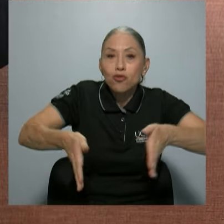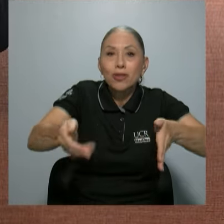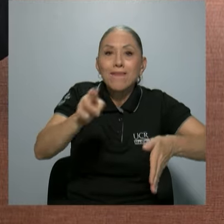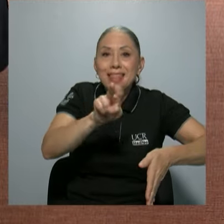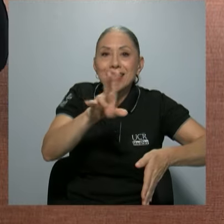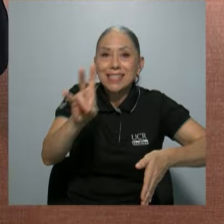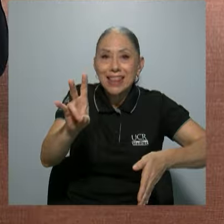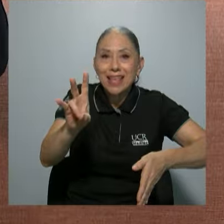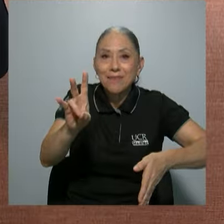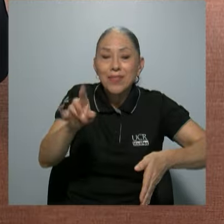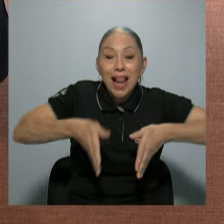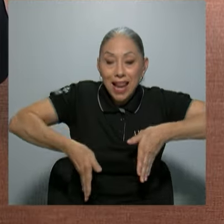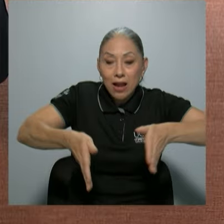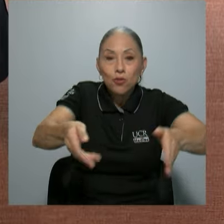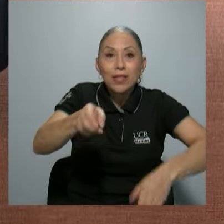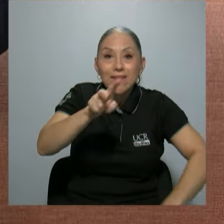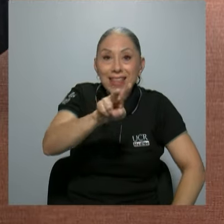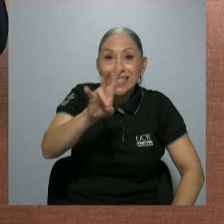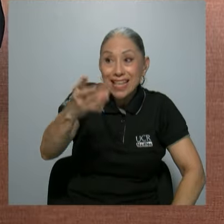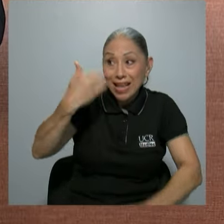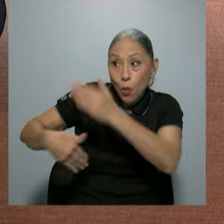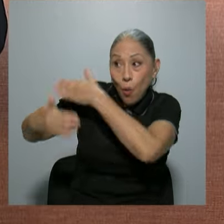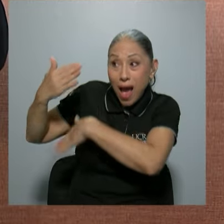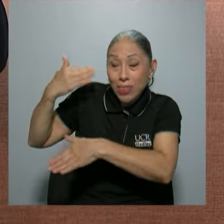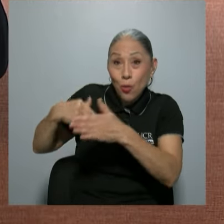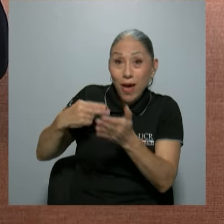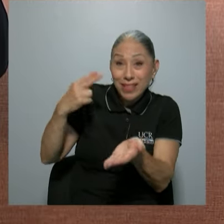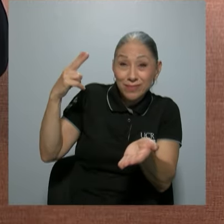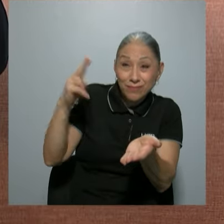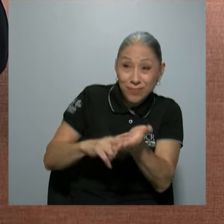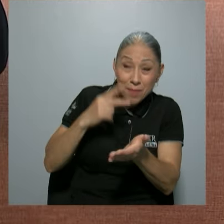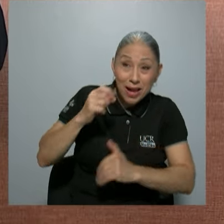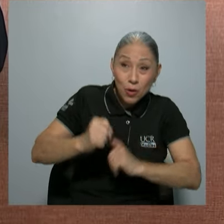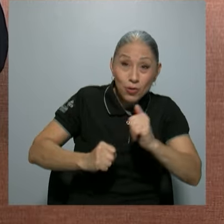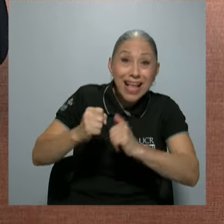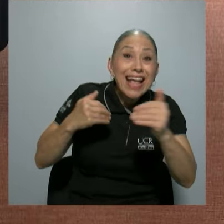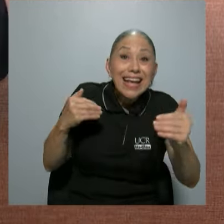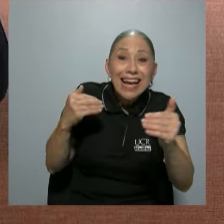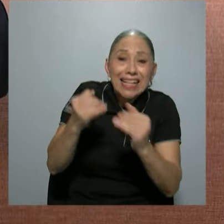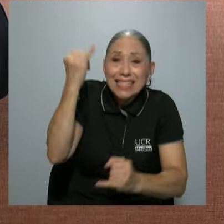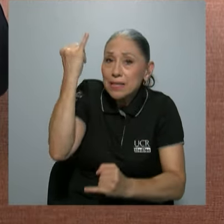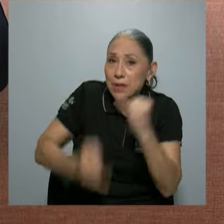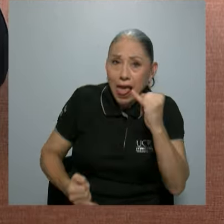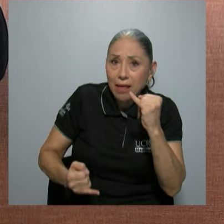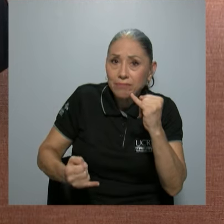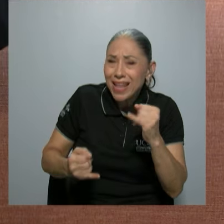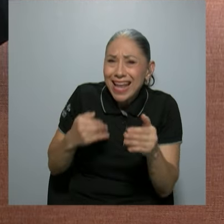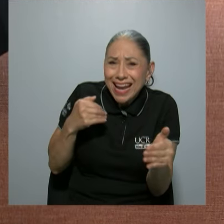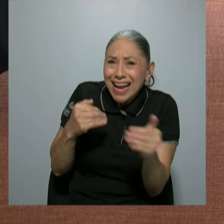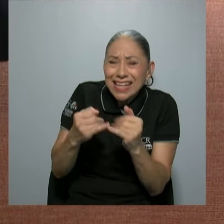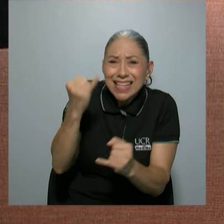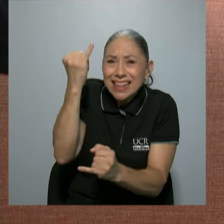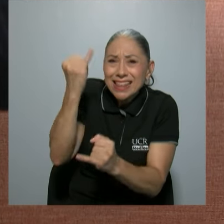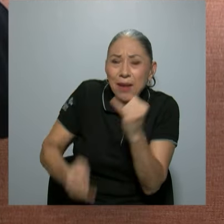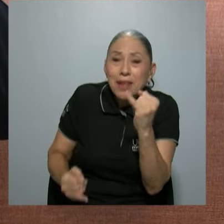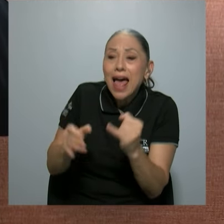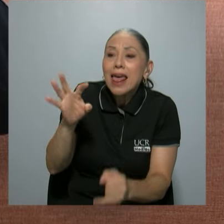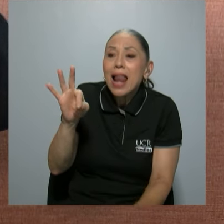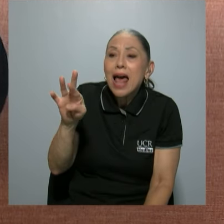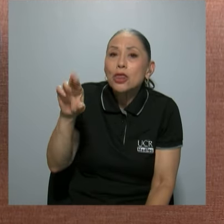Ruta 27, cuando la dan en concesión, Laura, estaba prácticamente terminada, no solo estaba terminada la trocha, estaban terminados